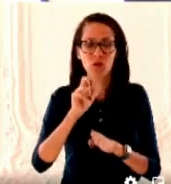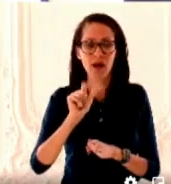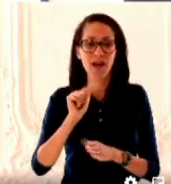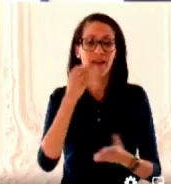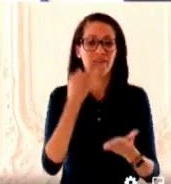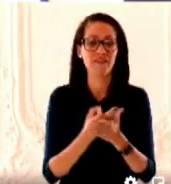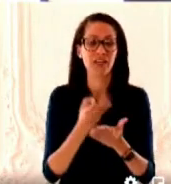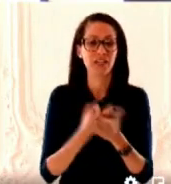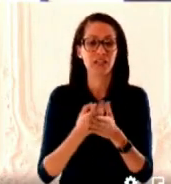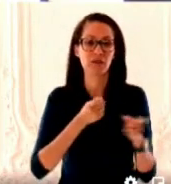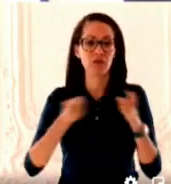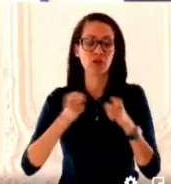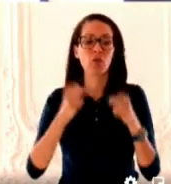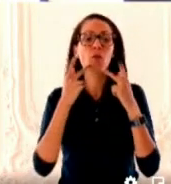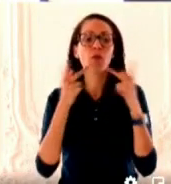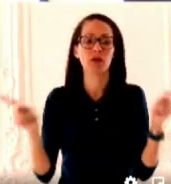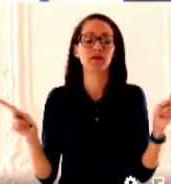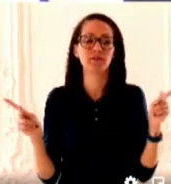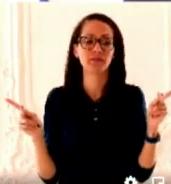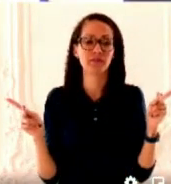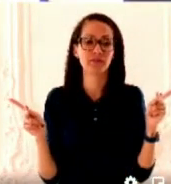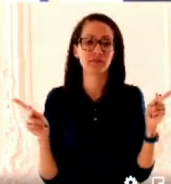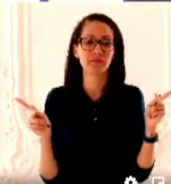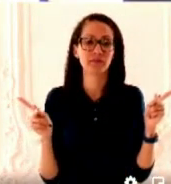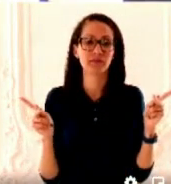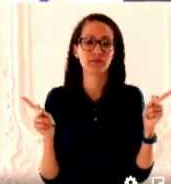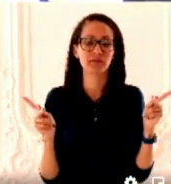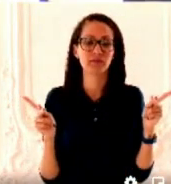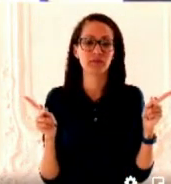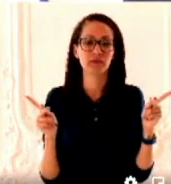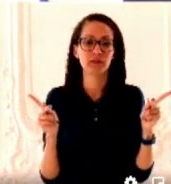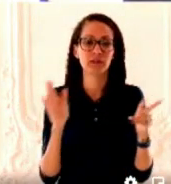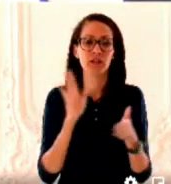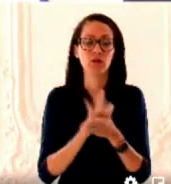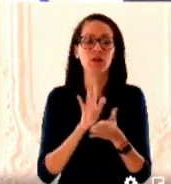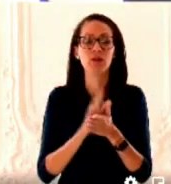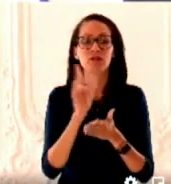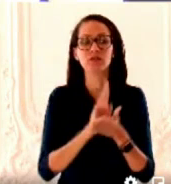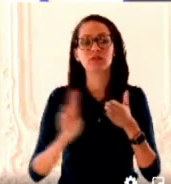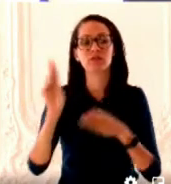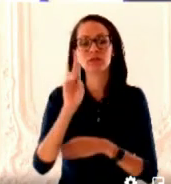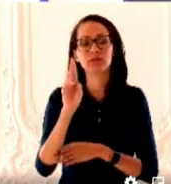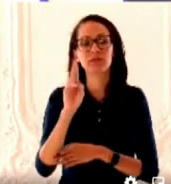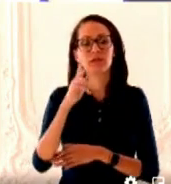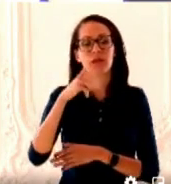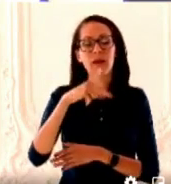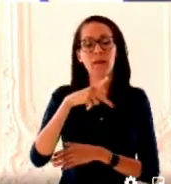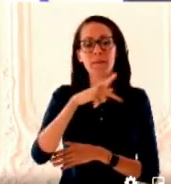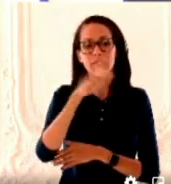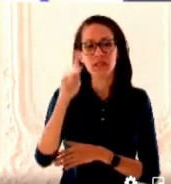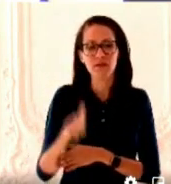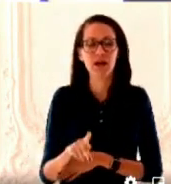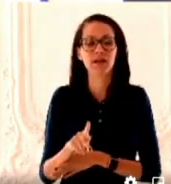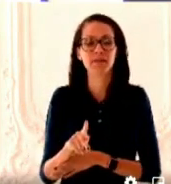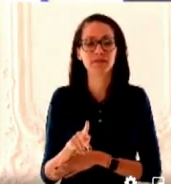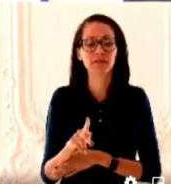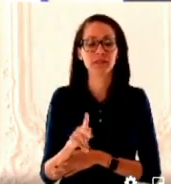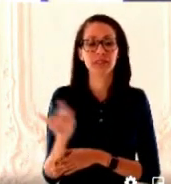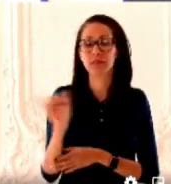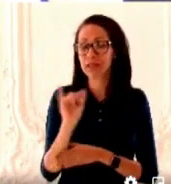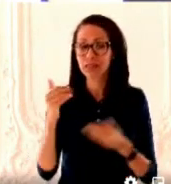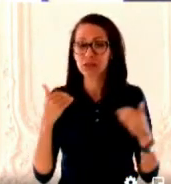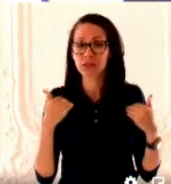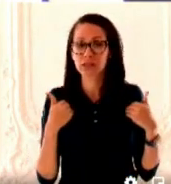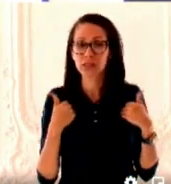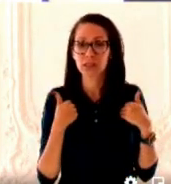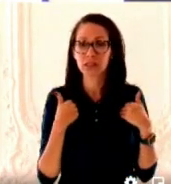Finanzas y Administración Pública en el Wharton School de la Universidad de Pensilvania, donde también obtuvo